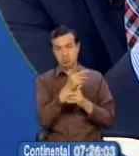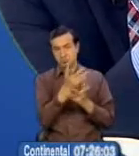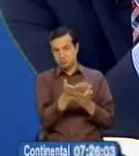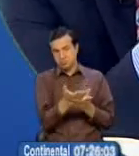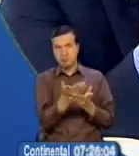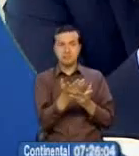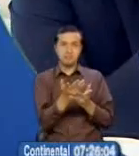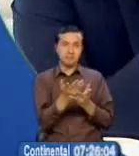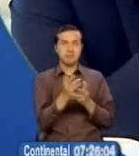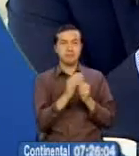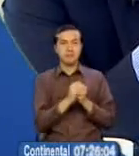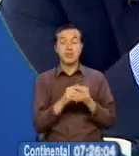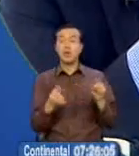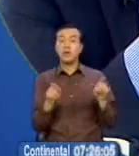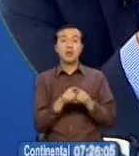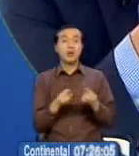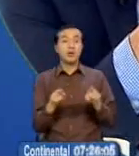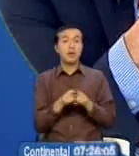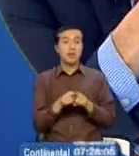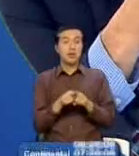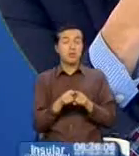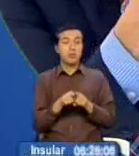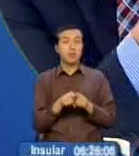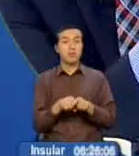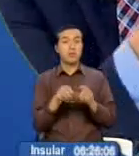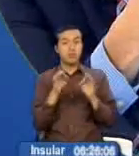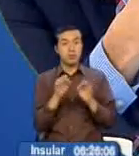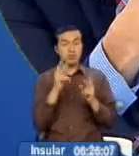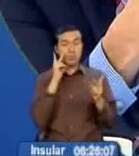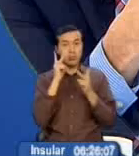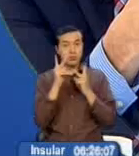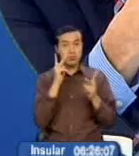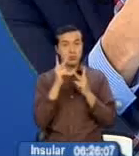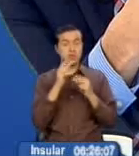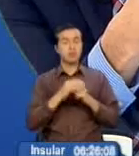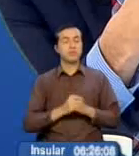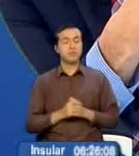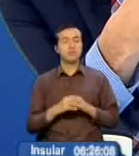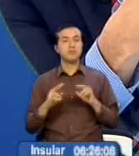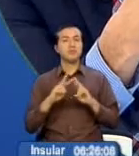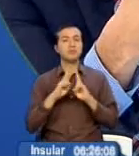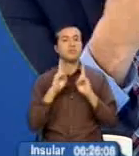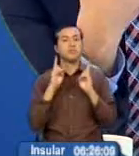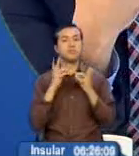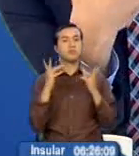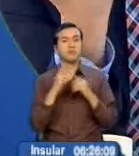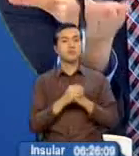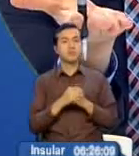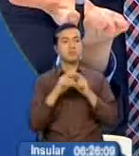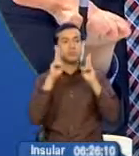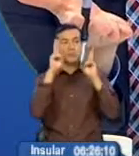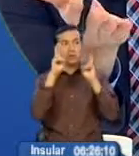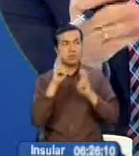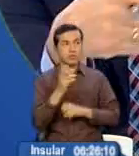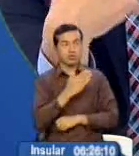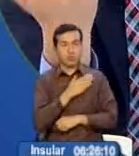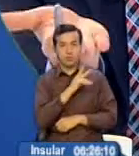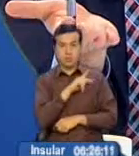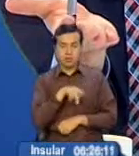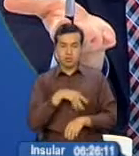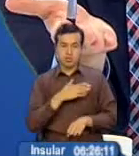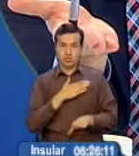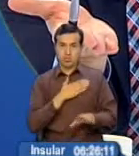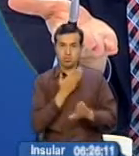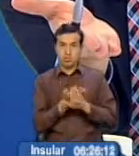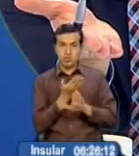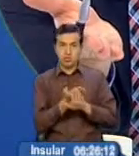ese sentido, también pasa como visibilización, el tema es qué contenido tengo, qué propuesta